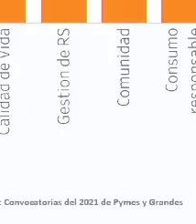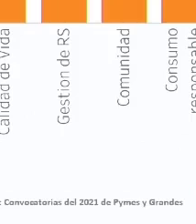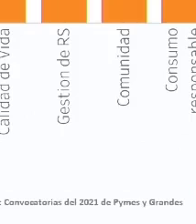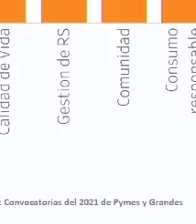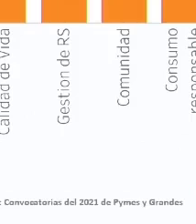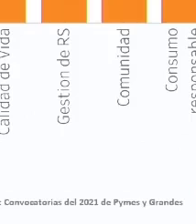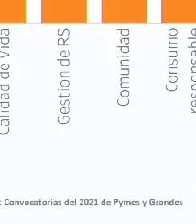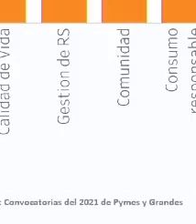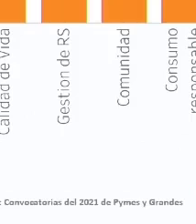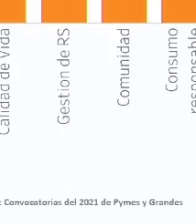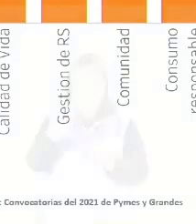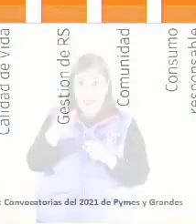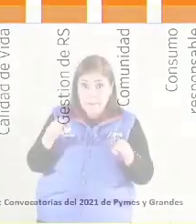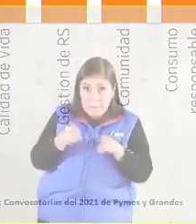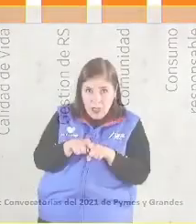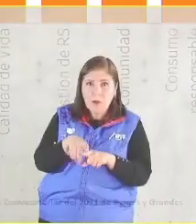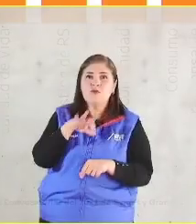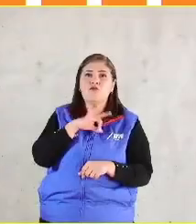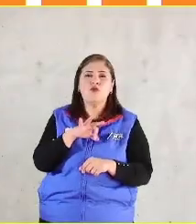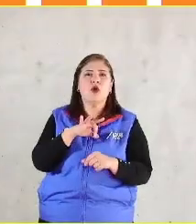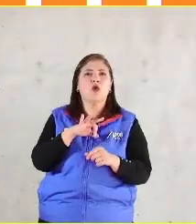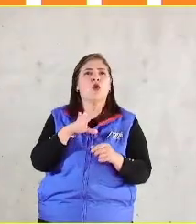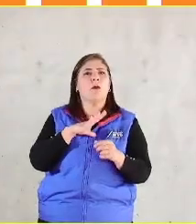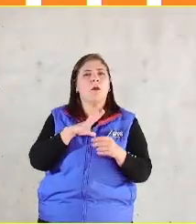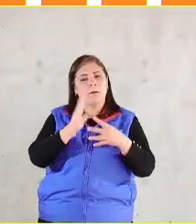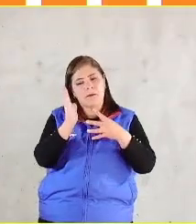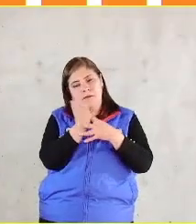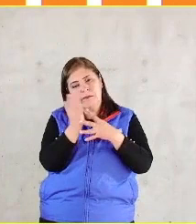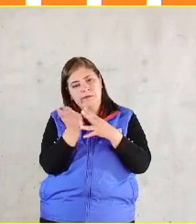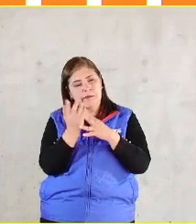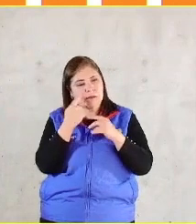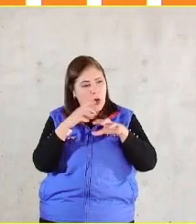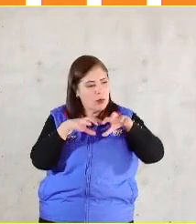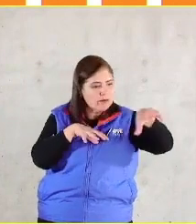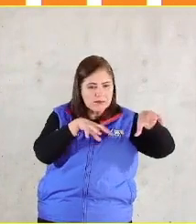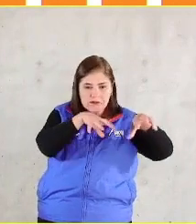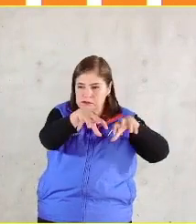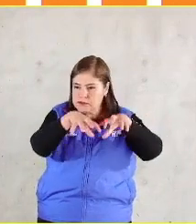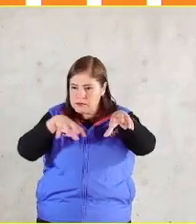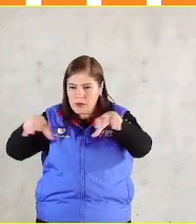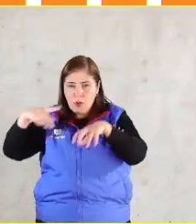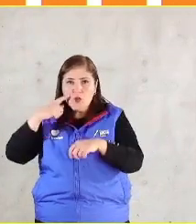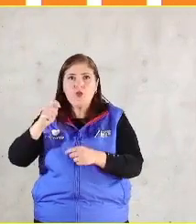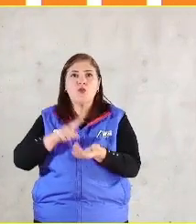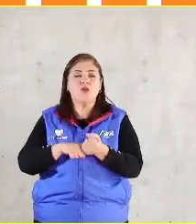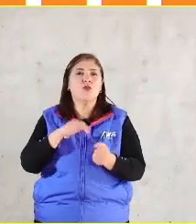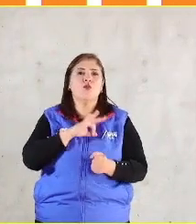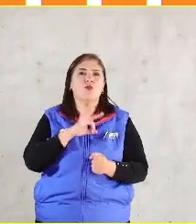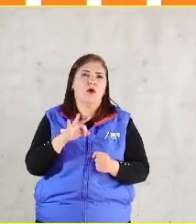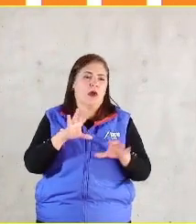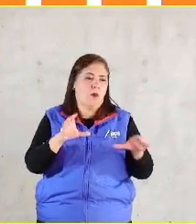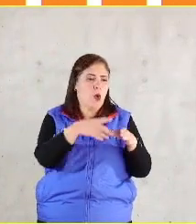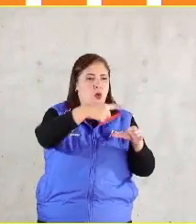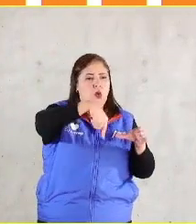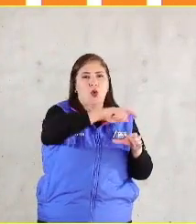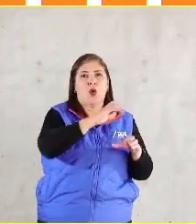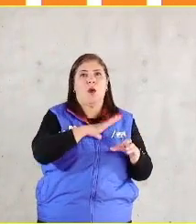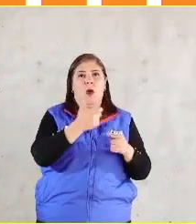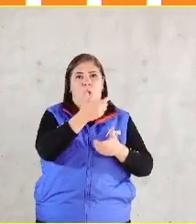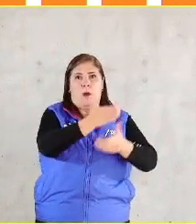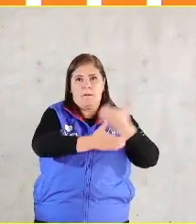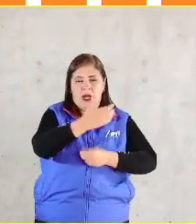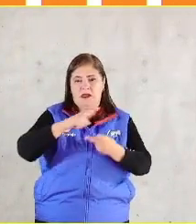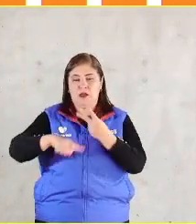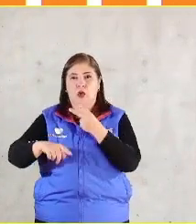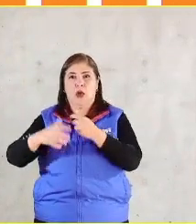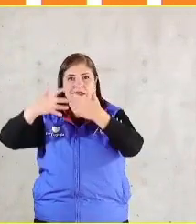ser ver esto mismo, pero por sectores y por subsectores. Por ejemplo, ahí vemos cómo se está comportando el sector comercio, el sector